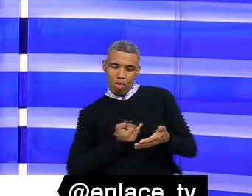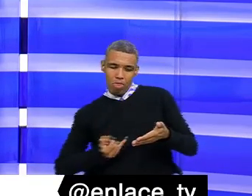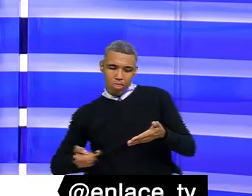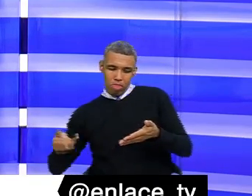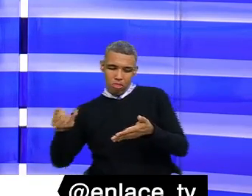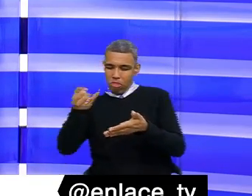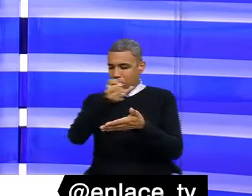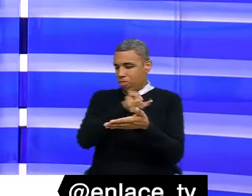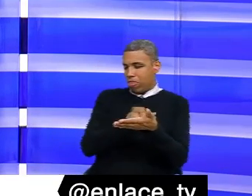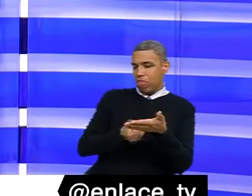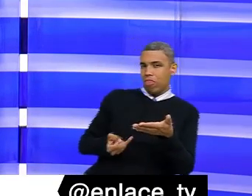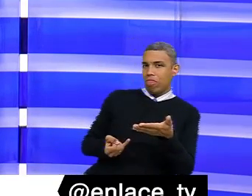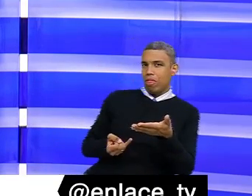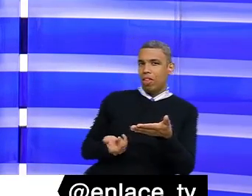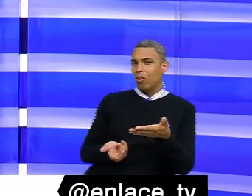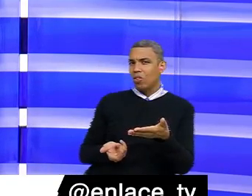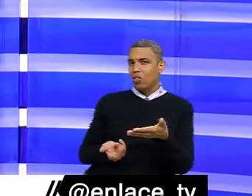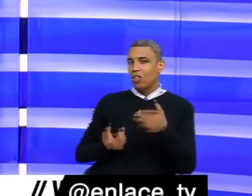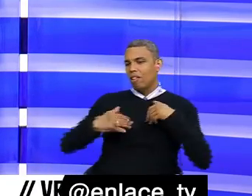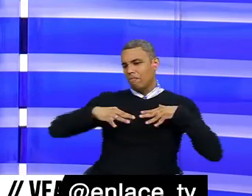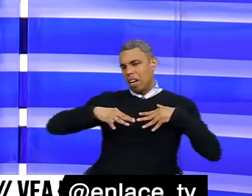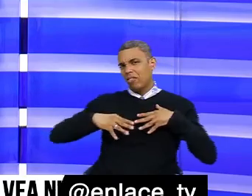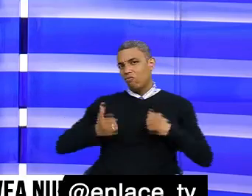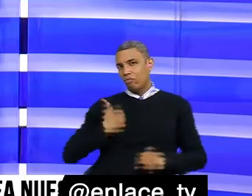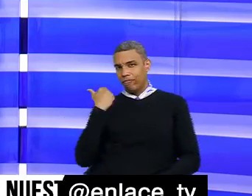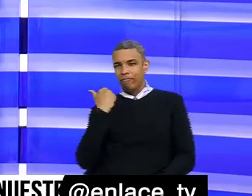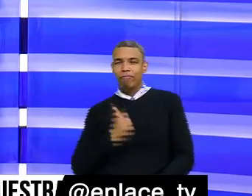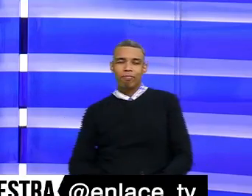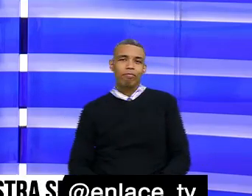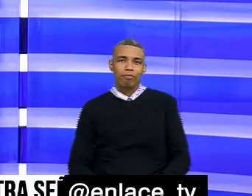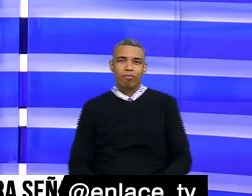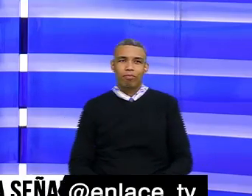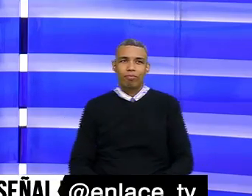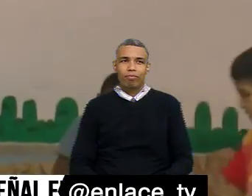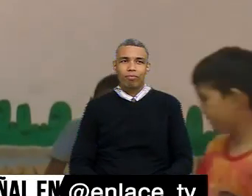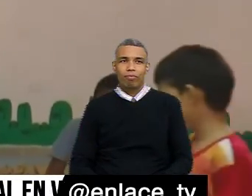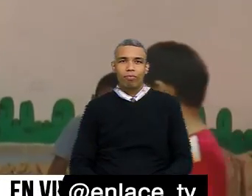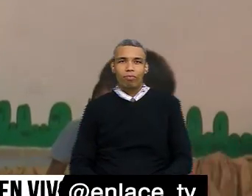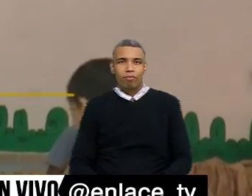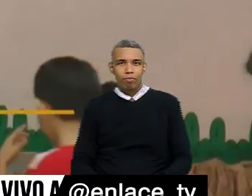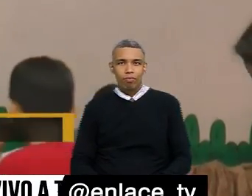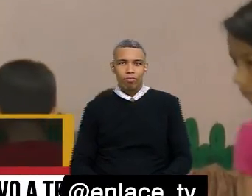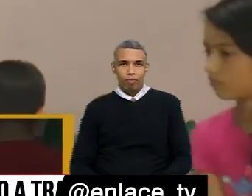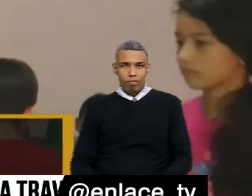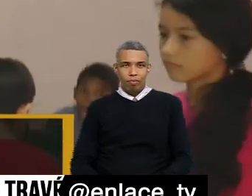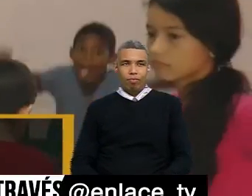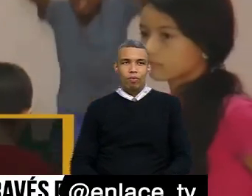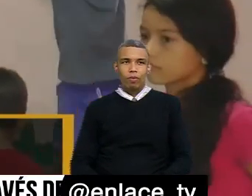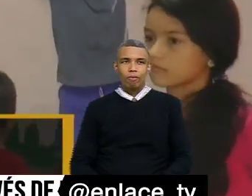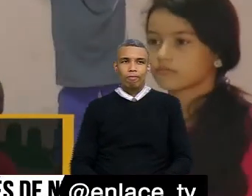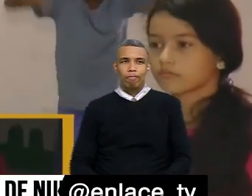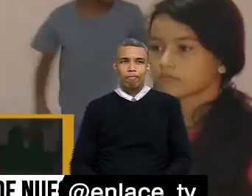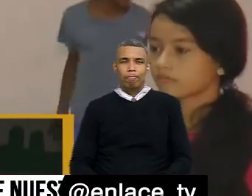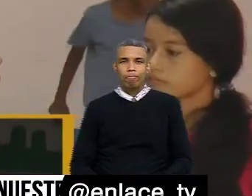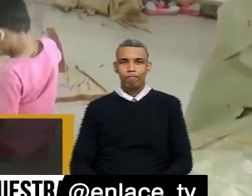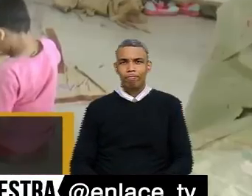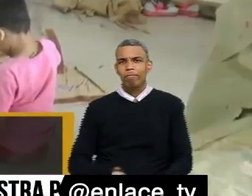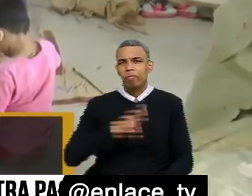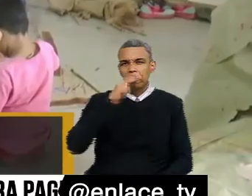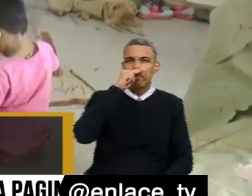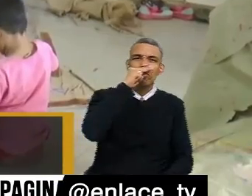marco del programa Vacacionando en Vacaciones. Con material reciclable, los niños que hacen parte del